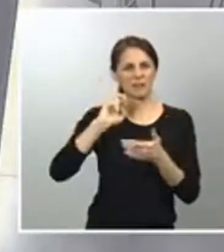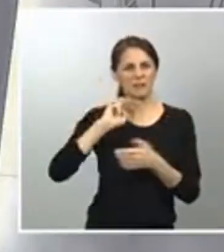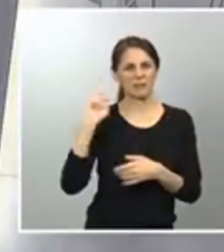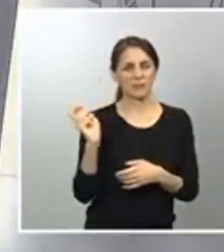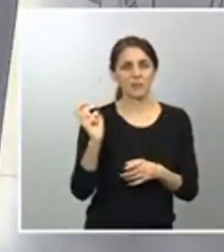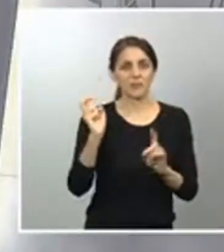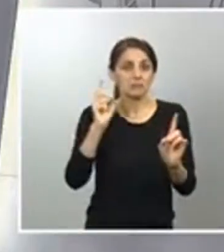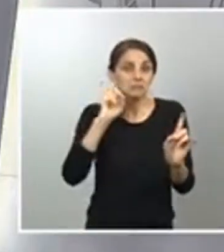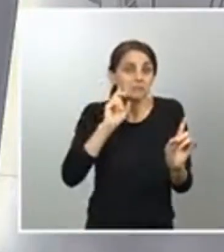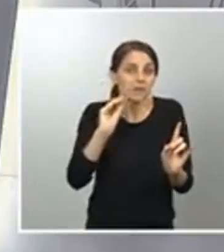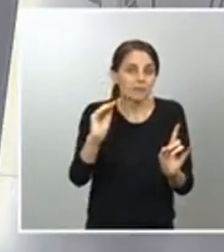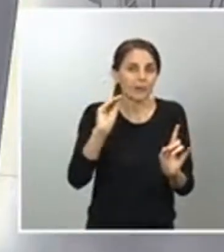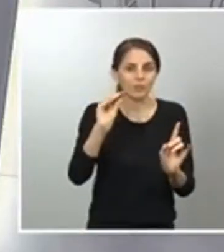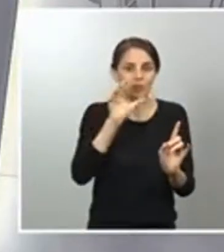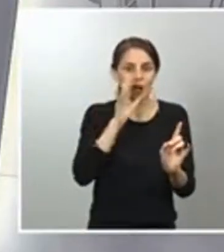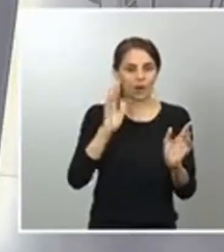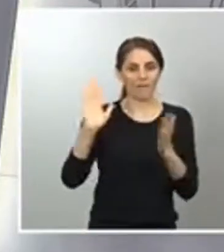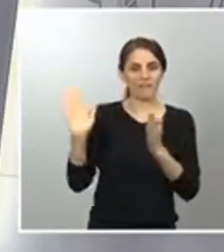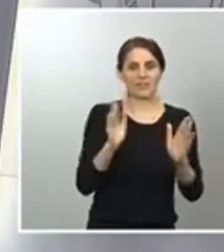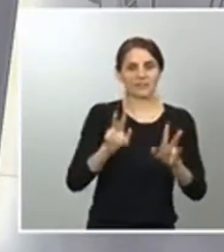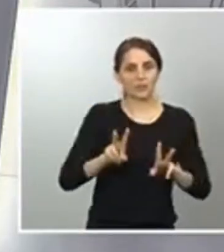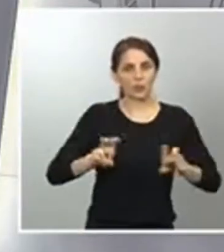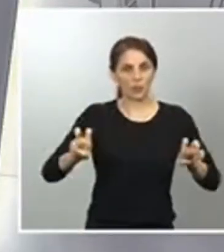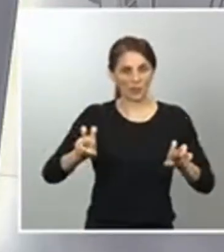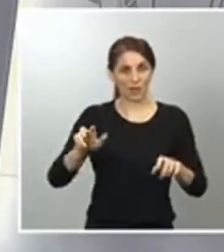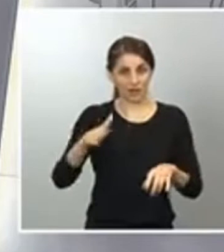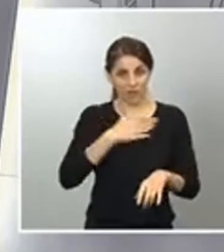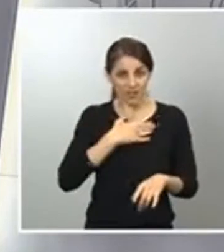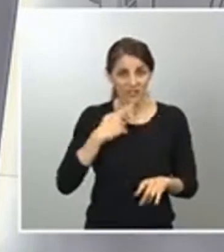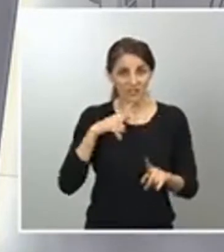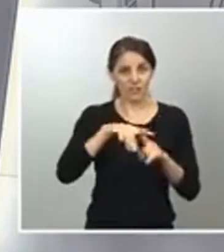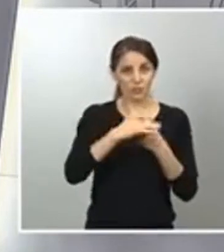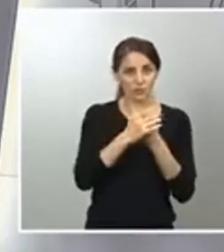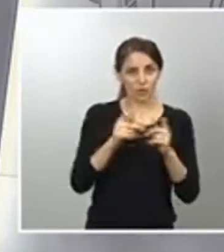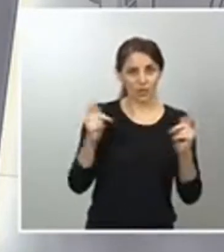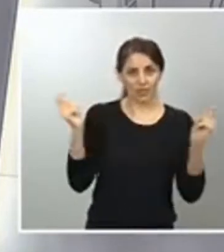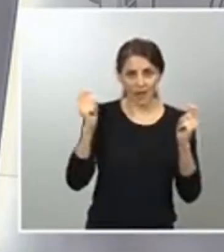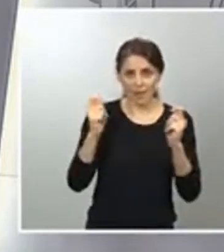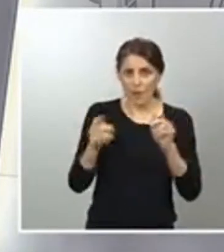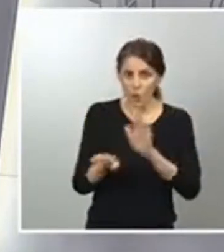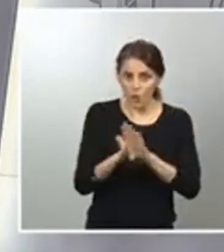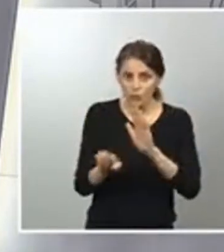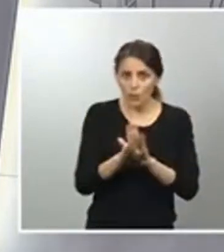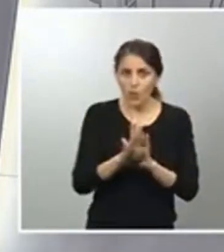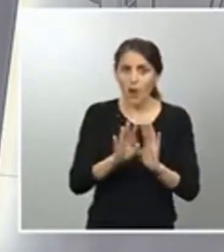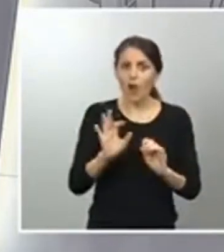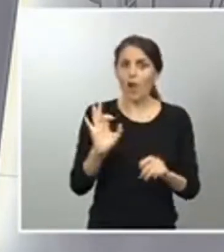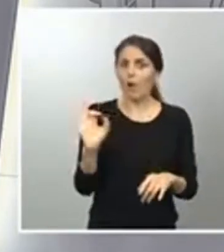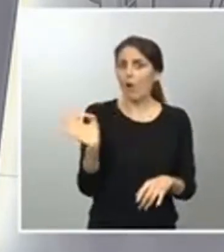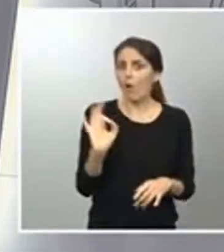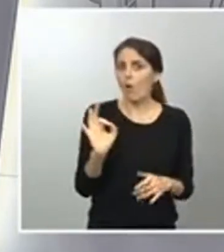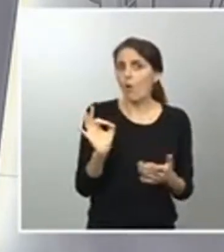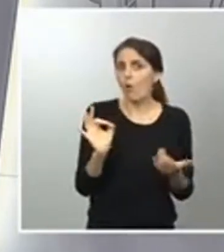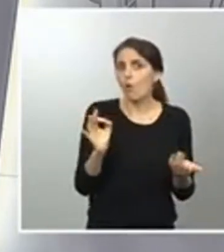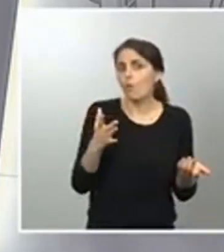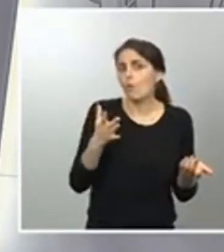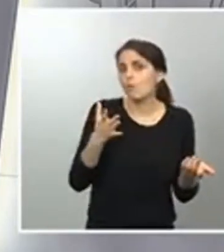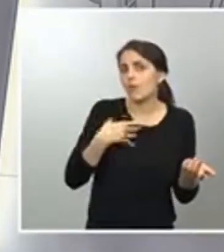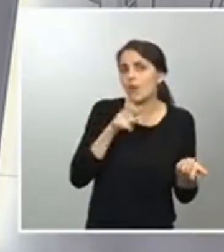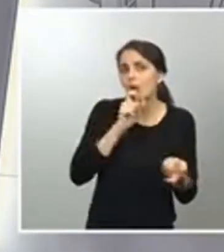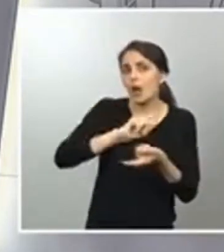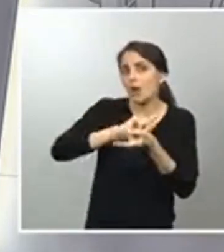que abrimos vamos a seguir en estado de alarma o cabe la posibilidad de que haya otra serie de